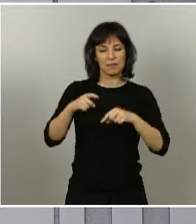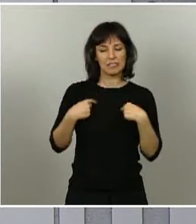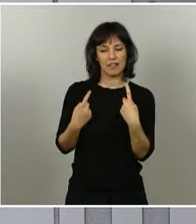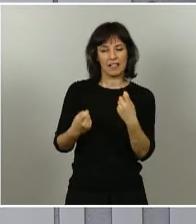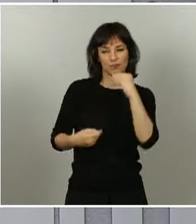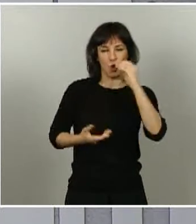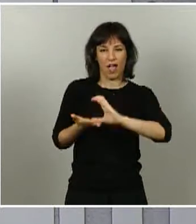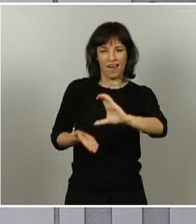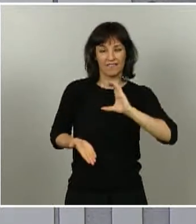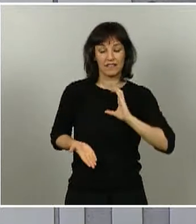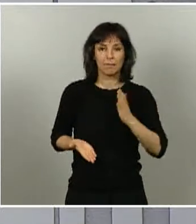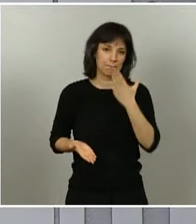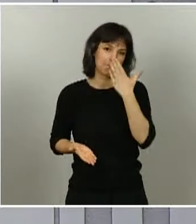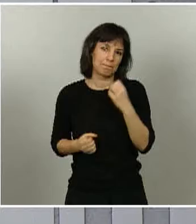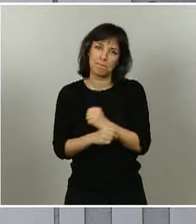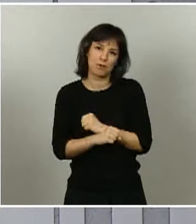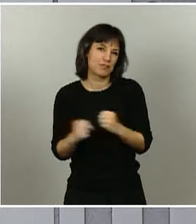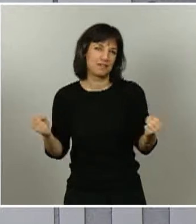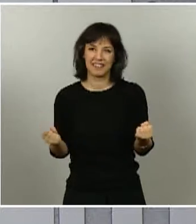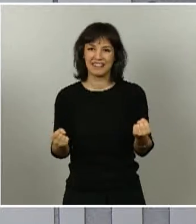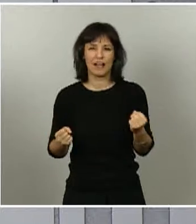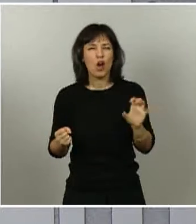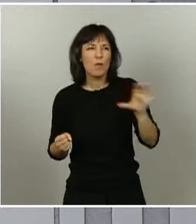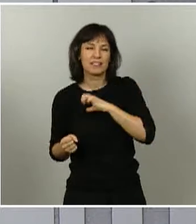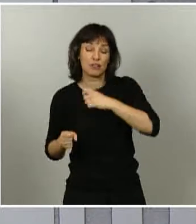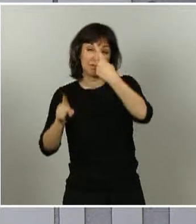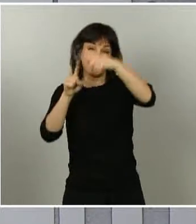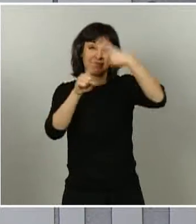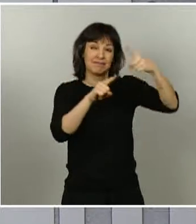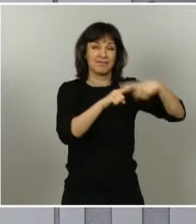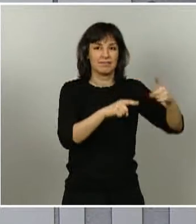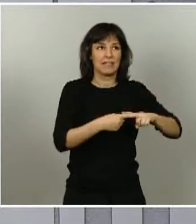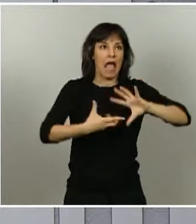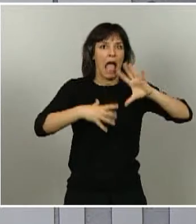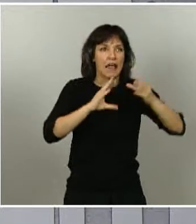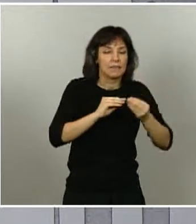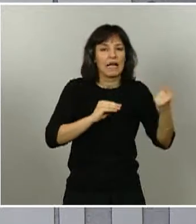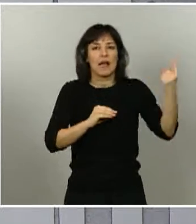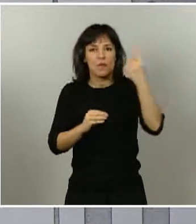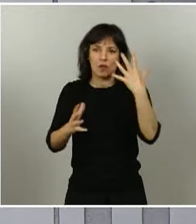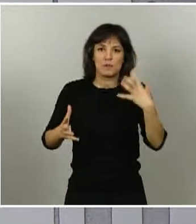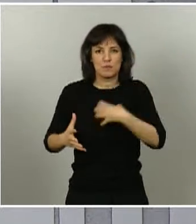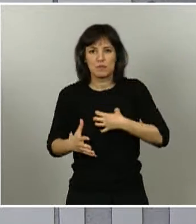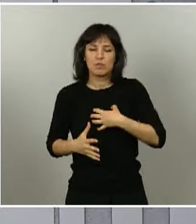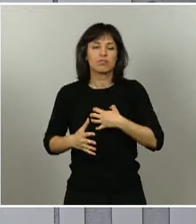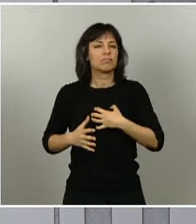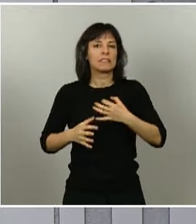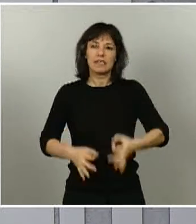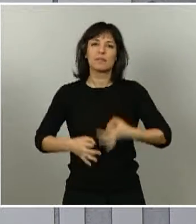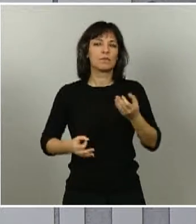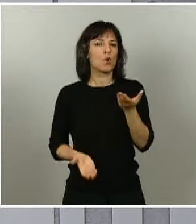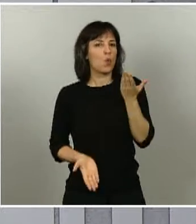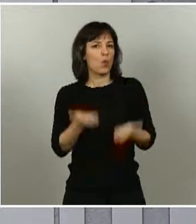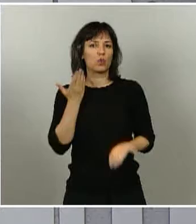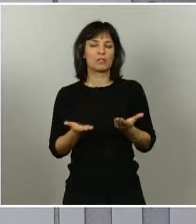traje a medida único para todas las comunidades autónomas. Utilizaremos, como siempre, la justicia, los términos más equitativos